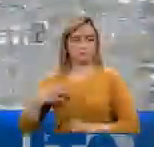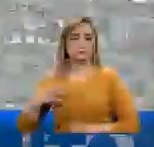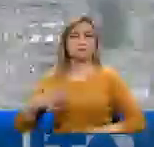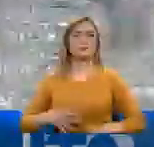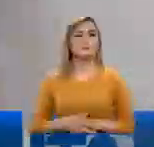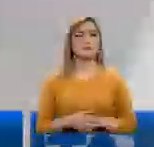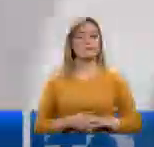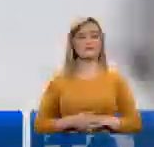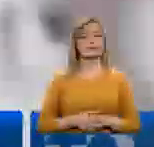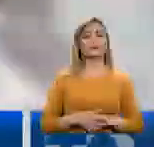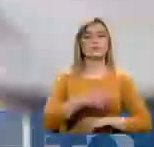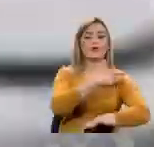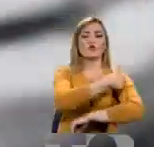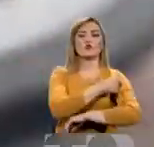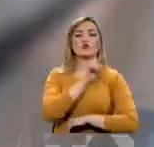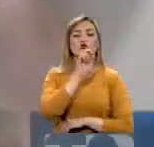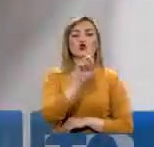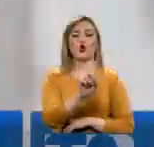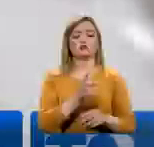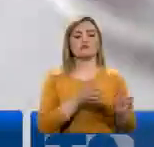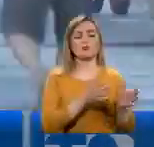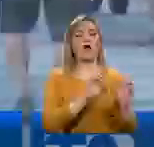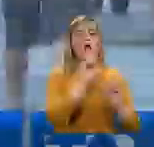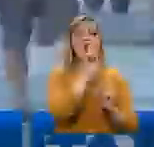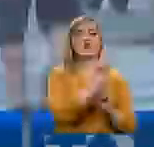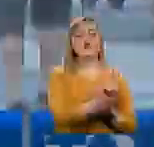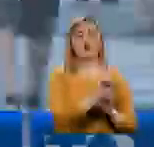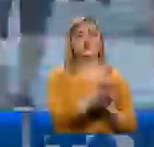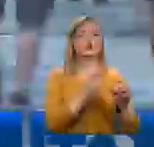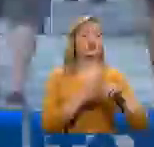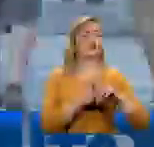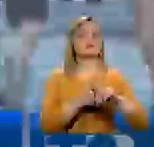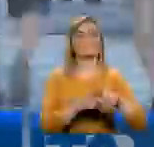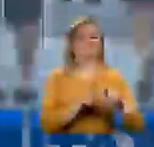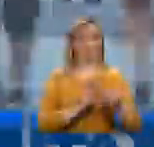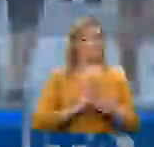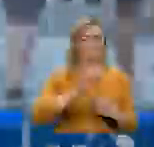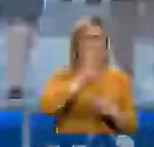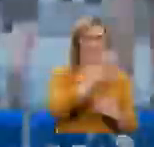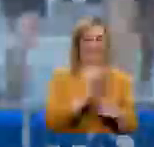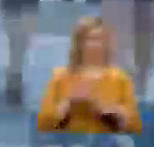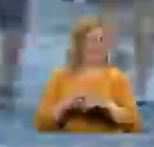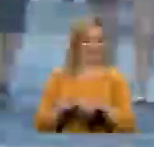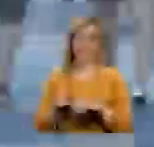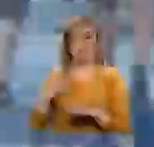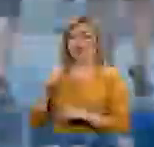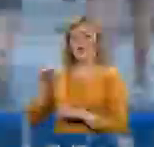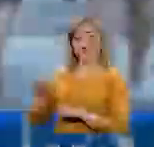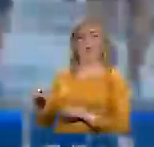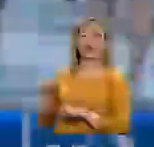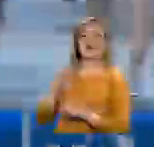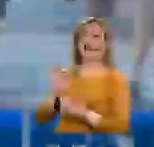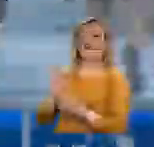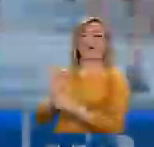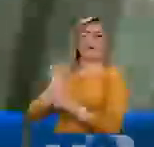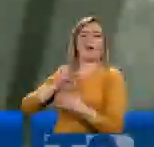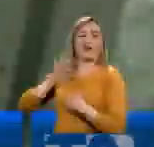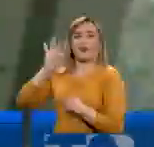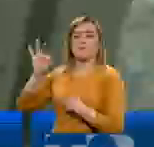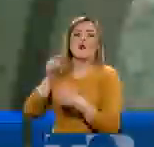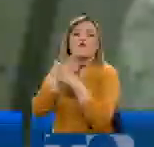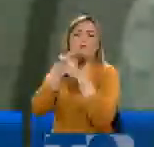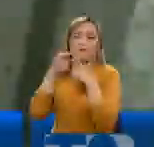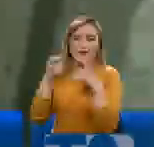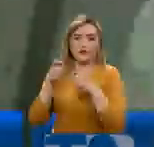manera aleatoria 2 cepas del virus y un placebo. Para esto, los participantes serán divididos en 3 grupos de 2.000 personas.